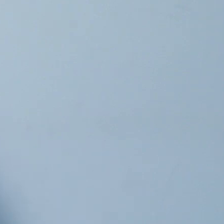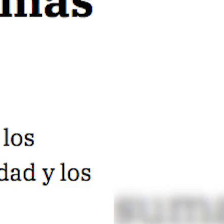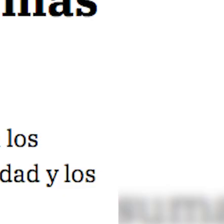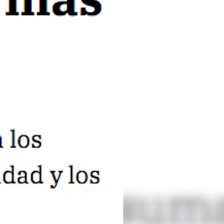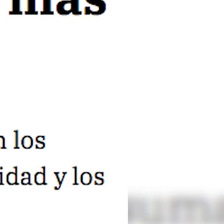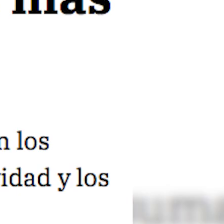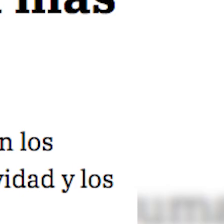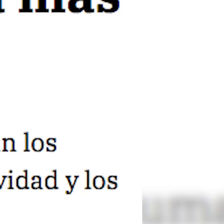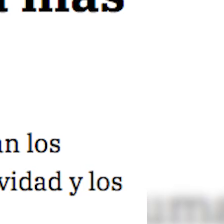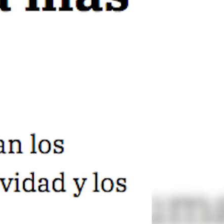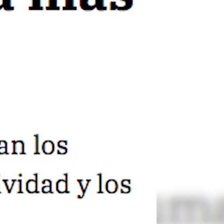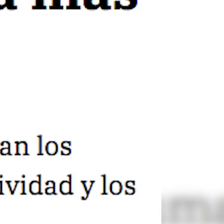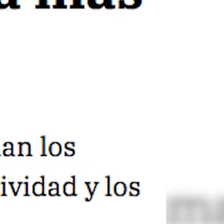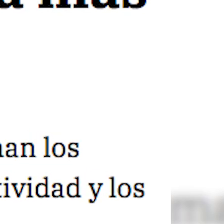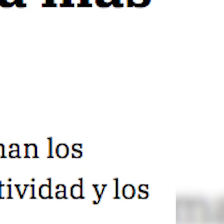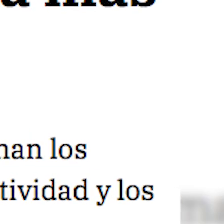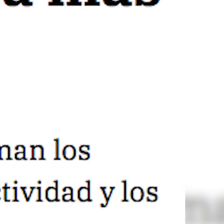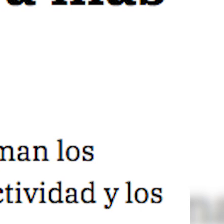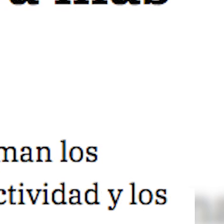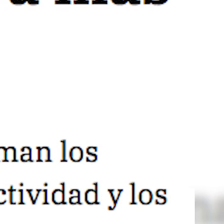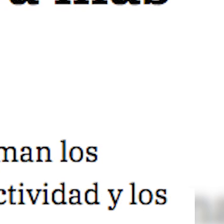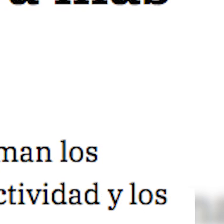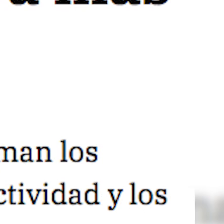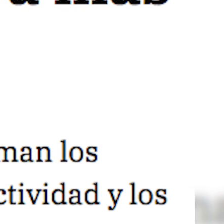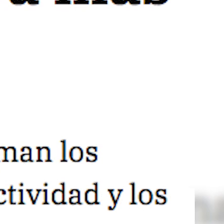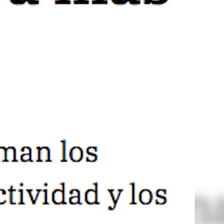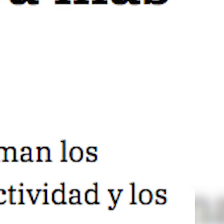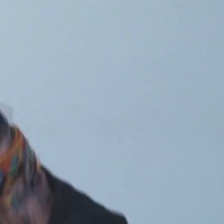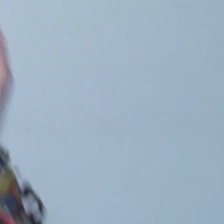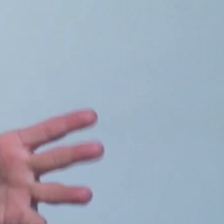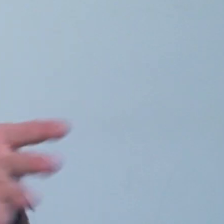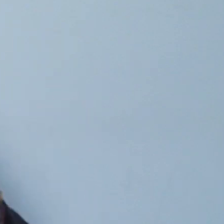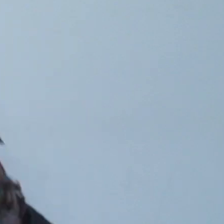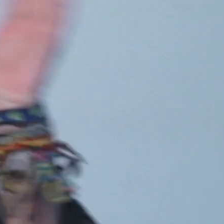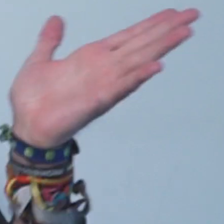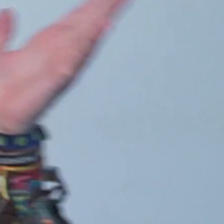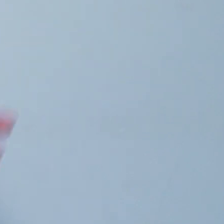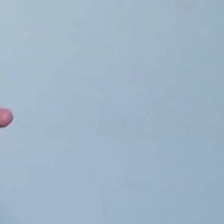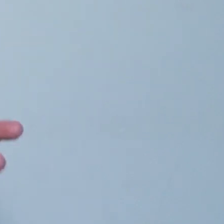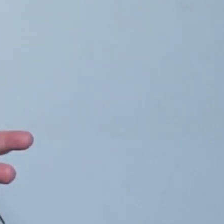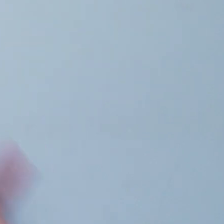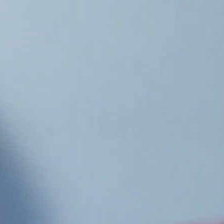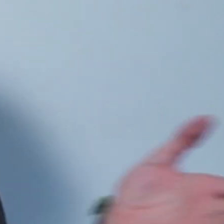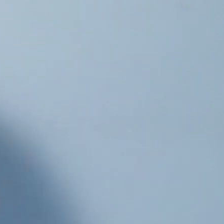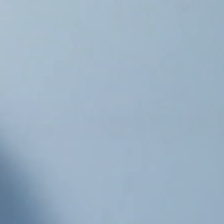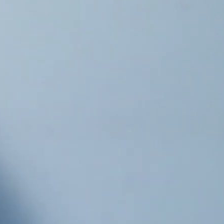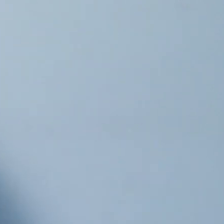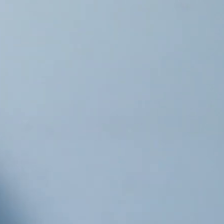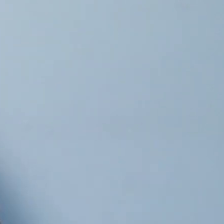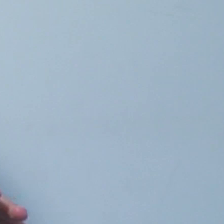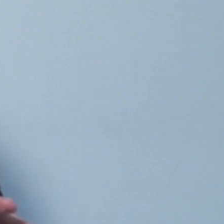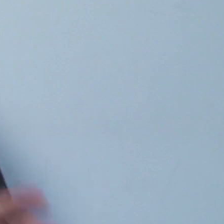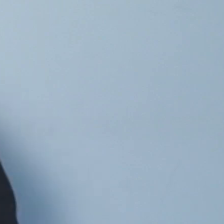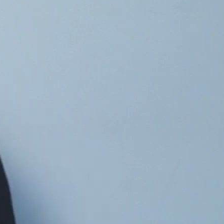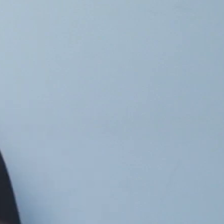pero tampoco son cuatro los millones de parados, más el millón de ERTE, cinco, de verdad, es que españoles, no os enteráis, os lo voy a